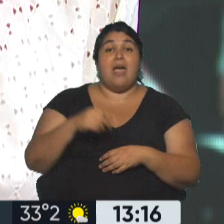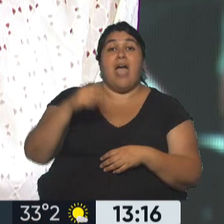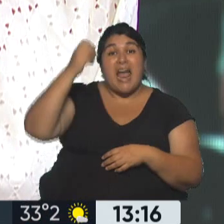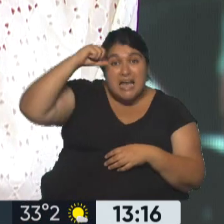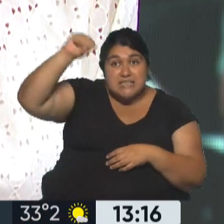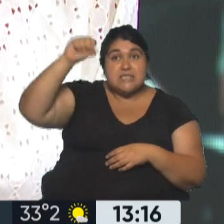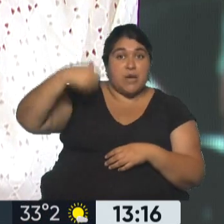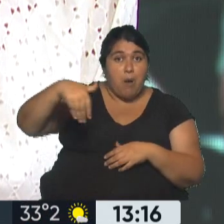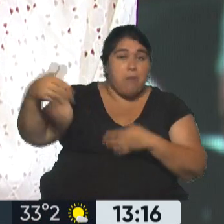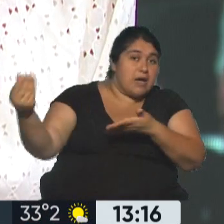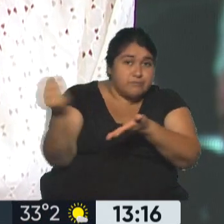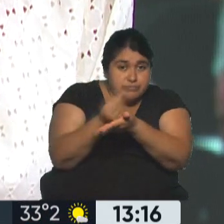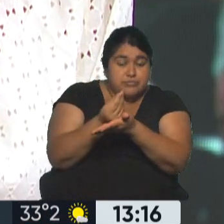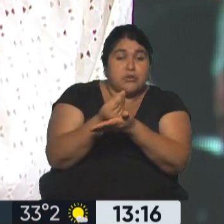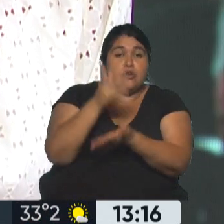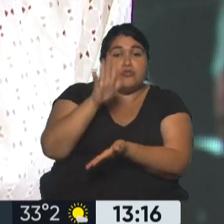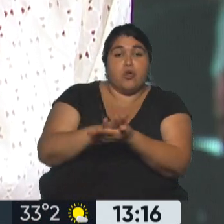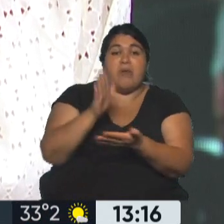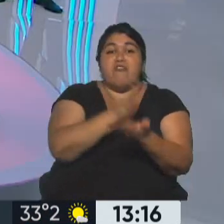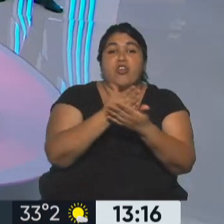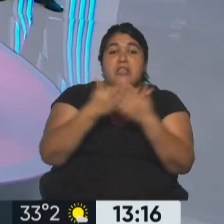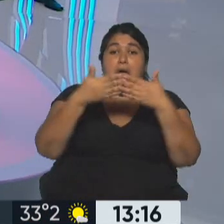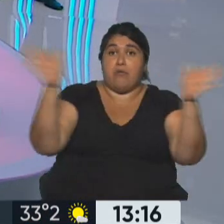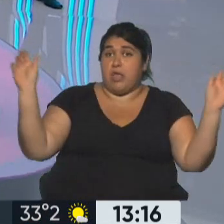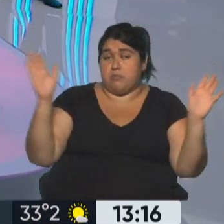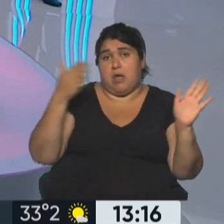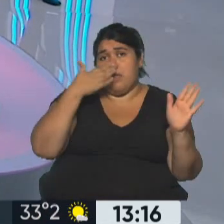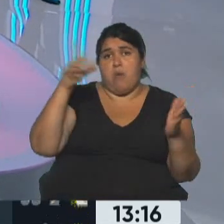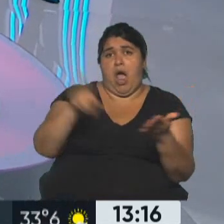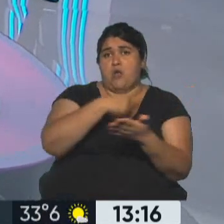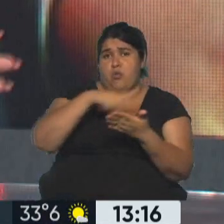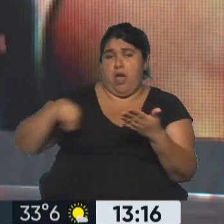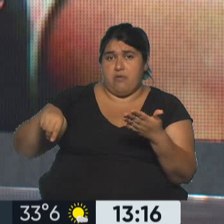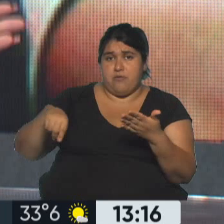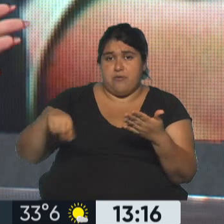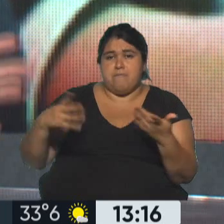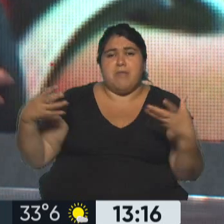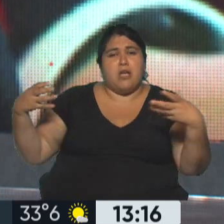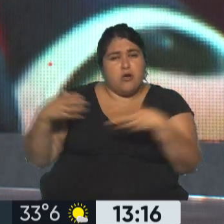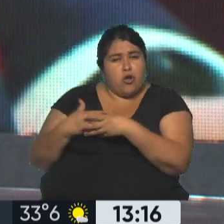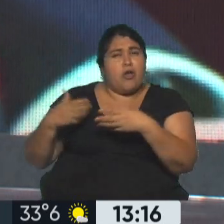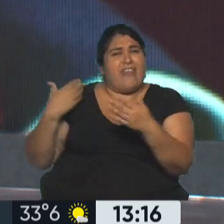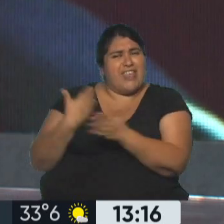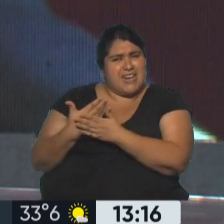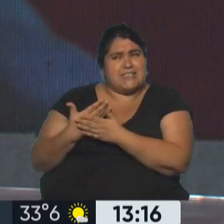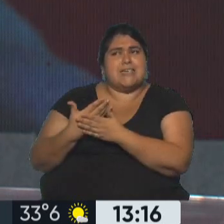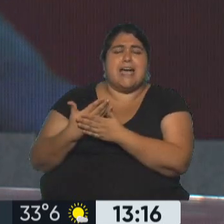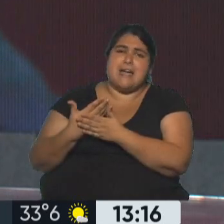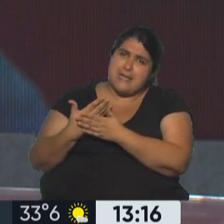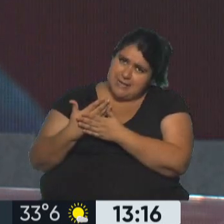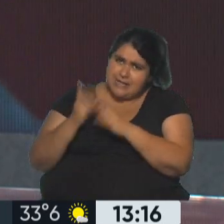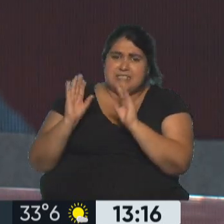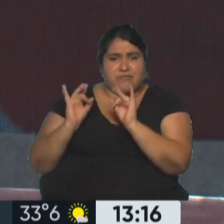que, como se vieron tweets en las que hablaba de fronteras abiertas, lo dio de baja. Digo, hay una derecha que juega realmente un rol muy importante. Me parece una línea